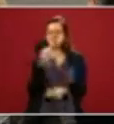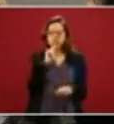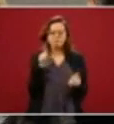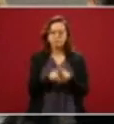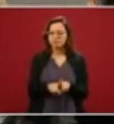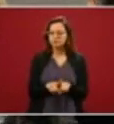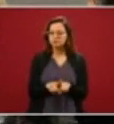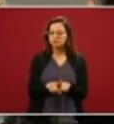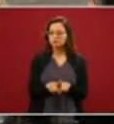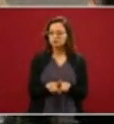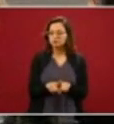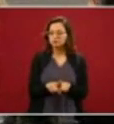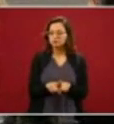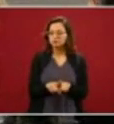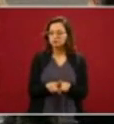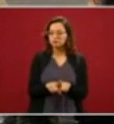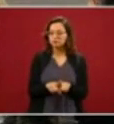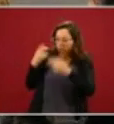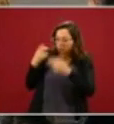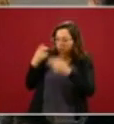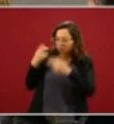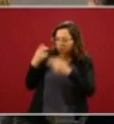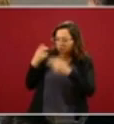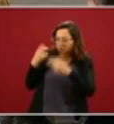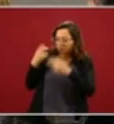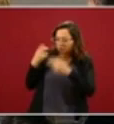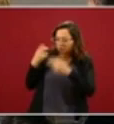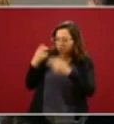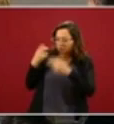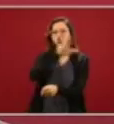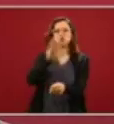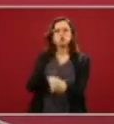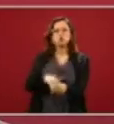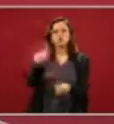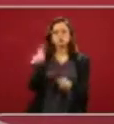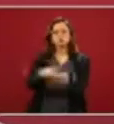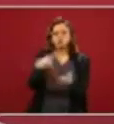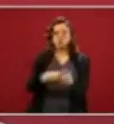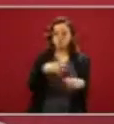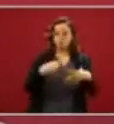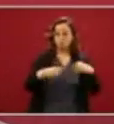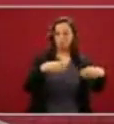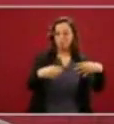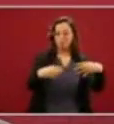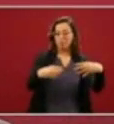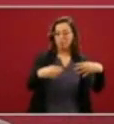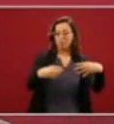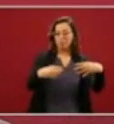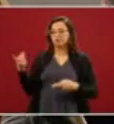técnica, está plenamente estudiado como un fenómeno que suele acompañar a las epidemias de